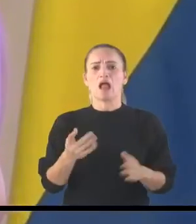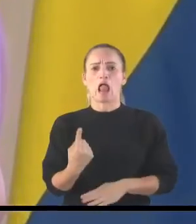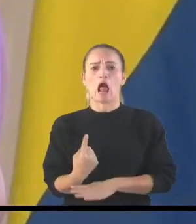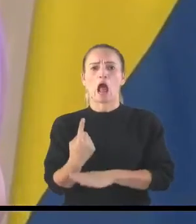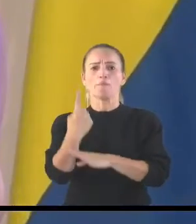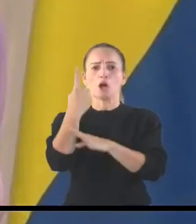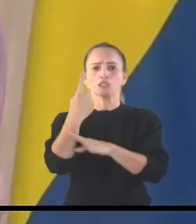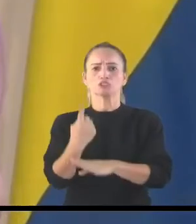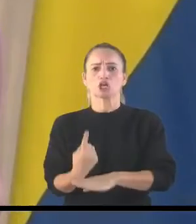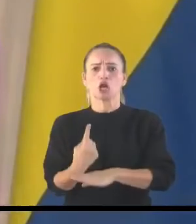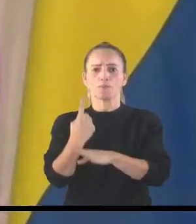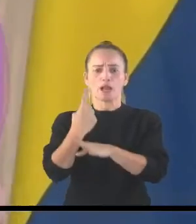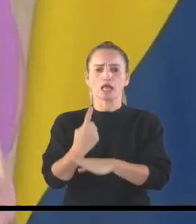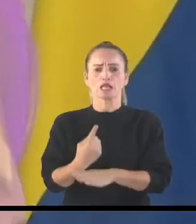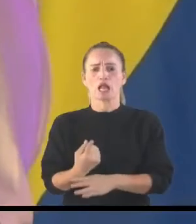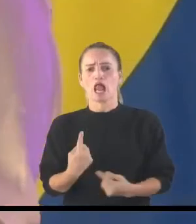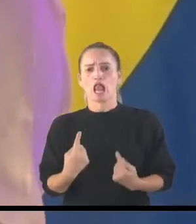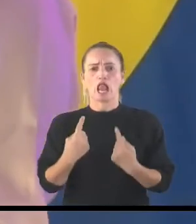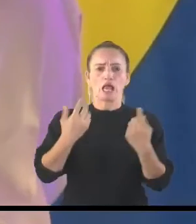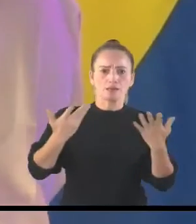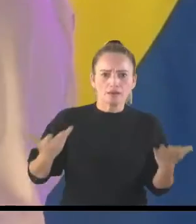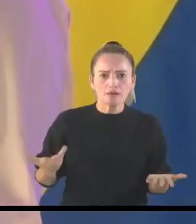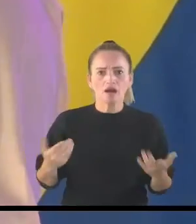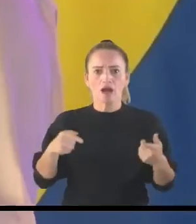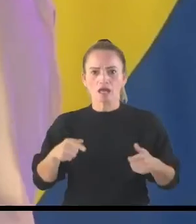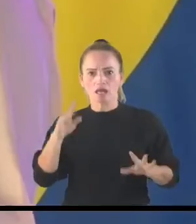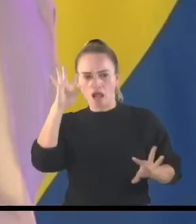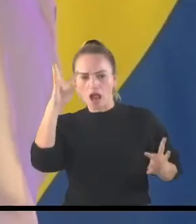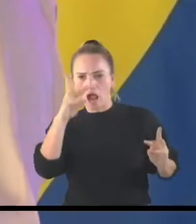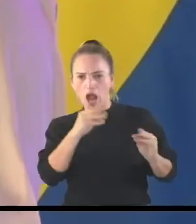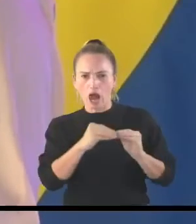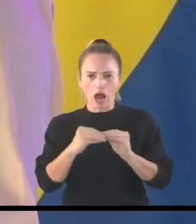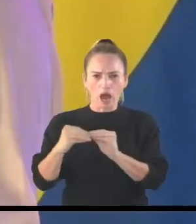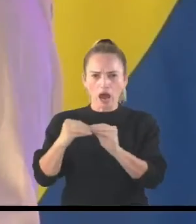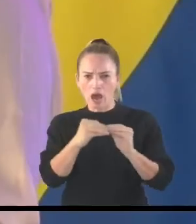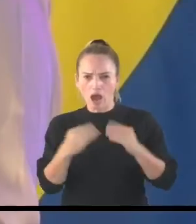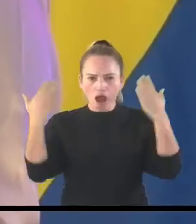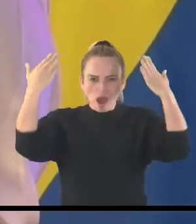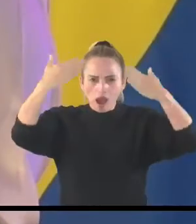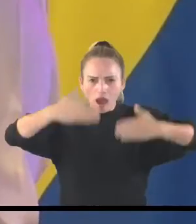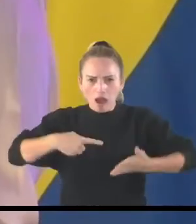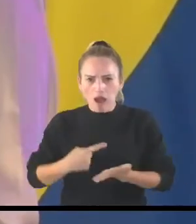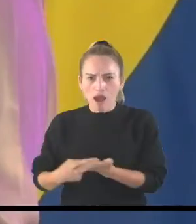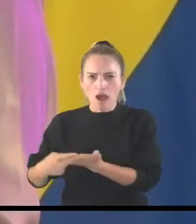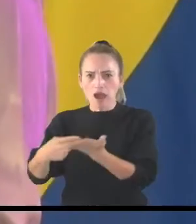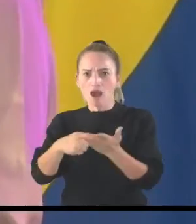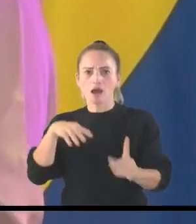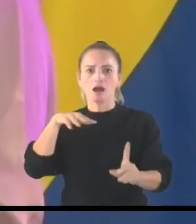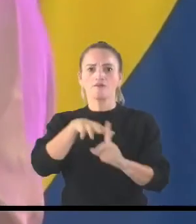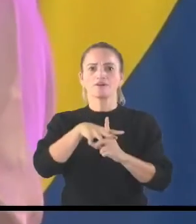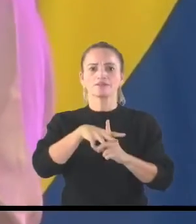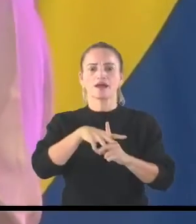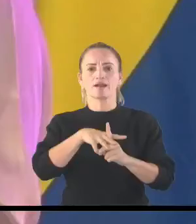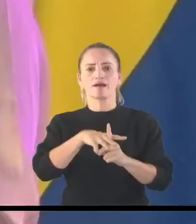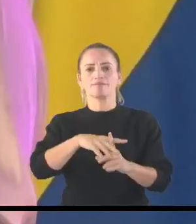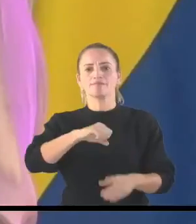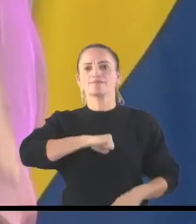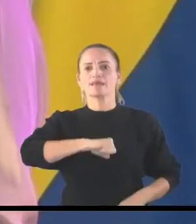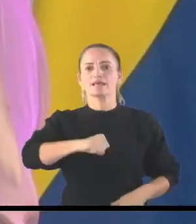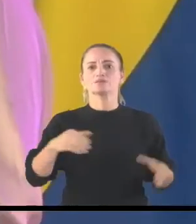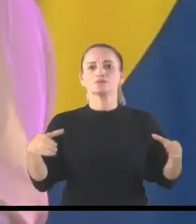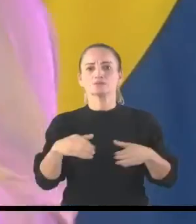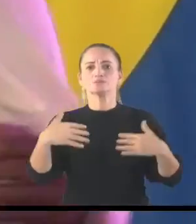político, donde se hicieran negocios y se violentara los derechos de las